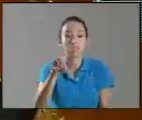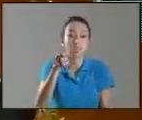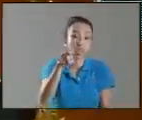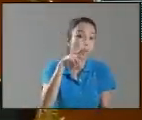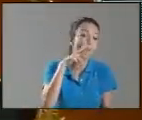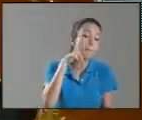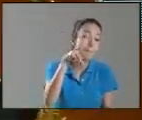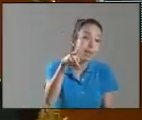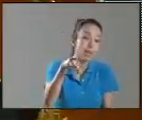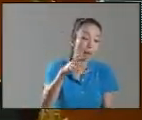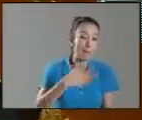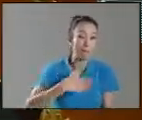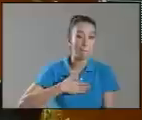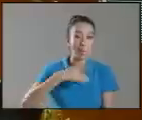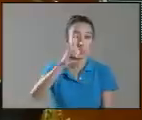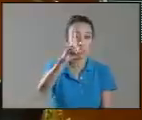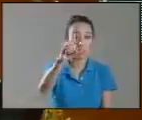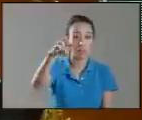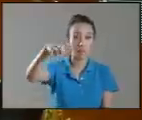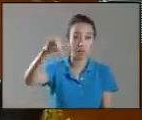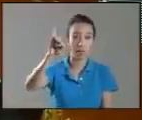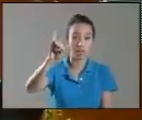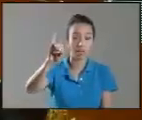¿Usted cuánto mide?